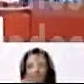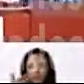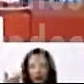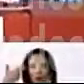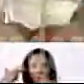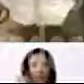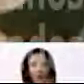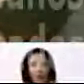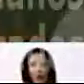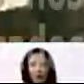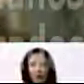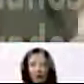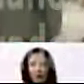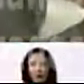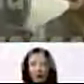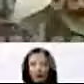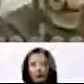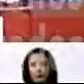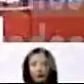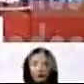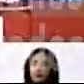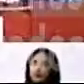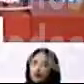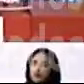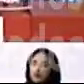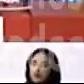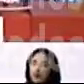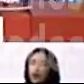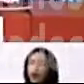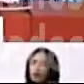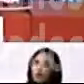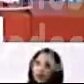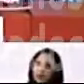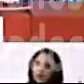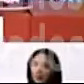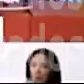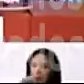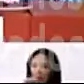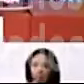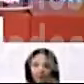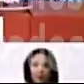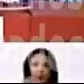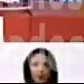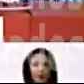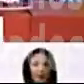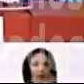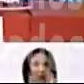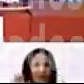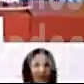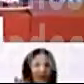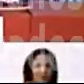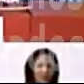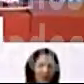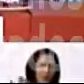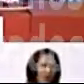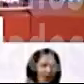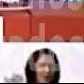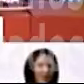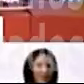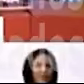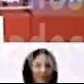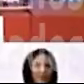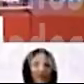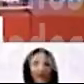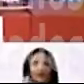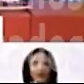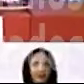y terrorismo. ¡No! Nuestro presidente hizo una explicación extraordinaria de lo que ocurrió el día